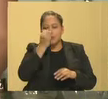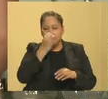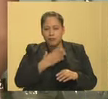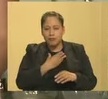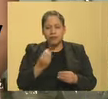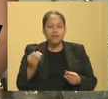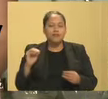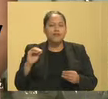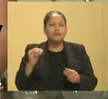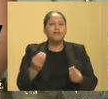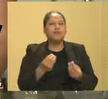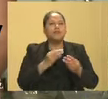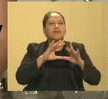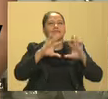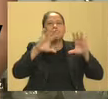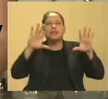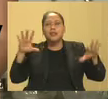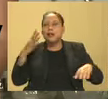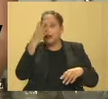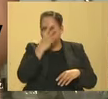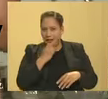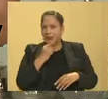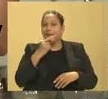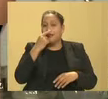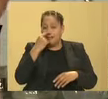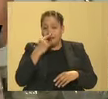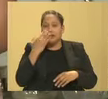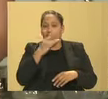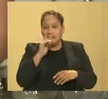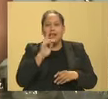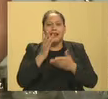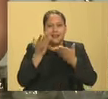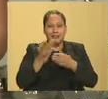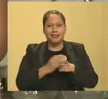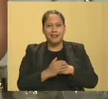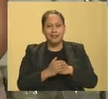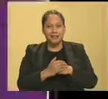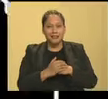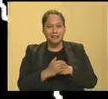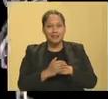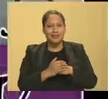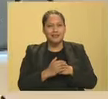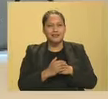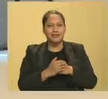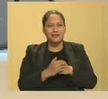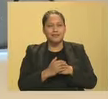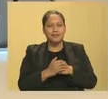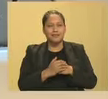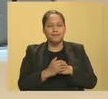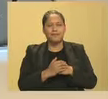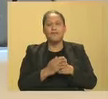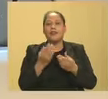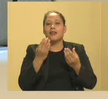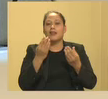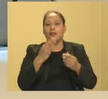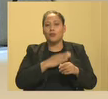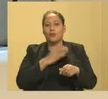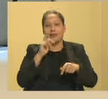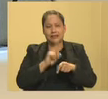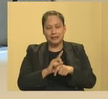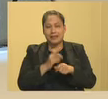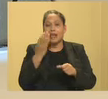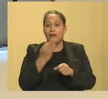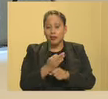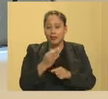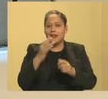Y perfumada, rico, ¿eh? Rico, por favor. Acompáñenos a ver este tip. Muy buenos días.